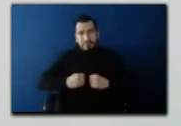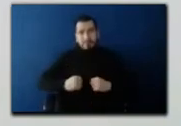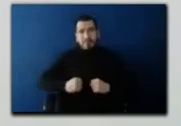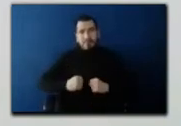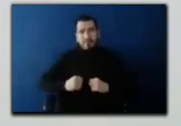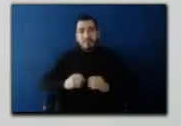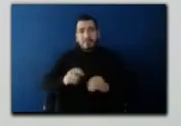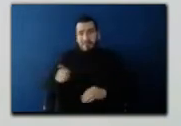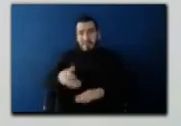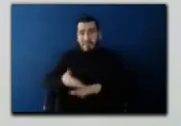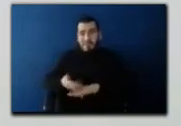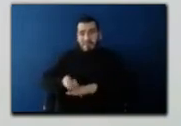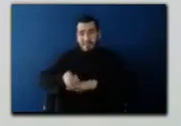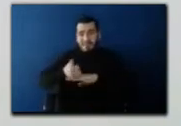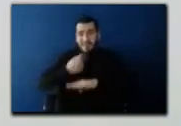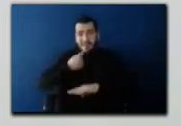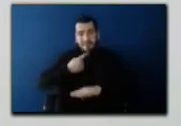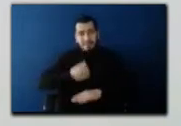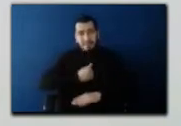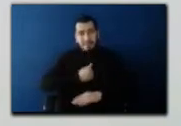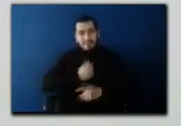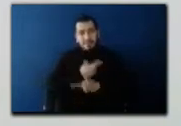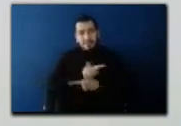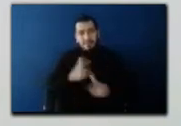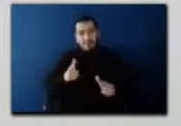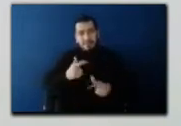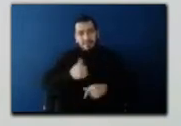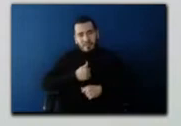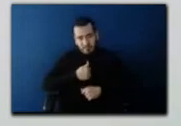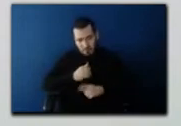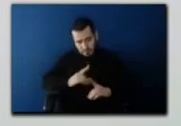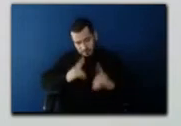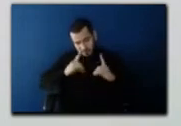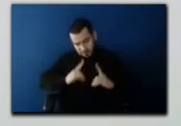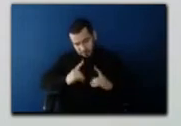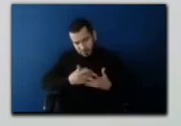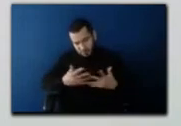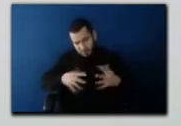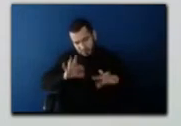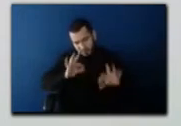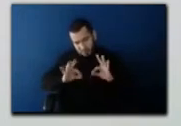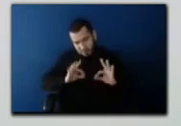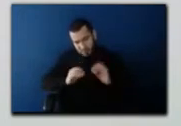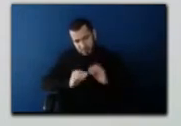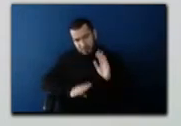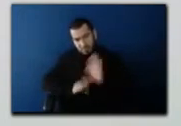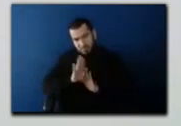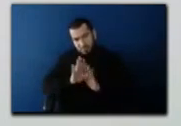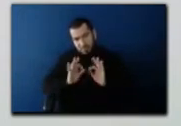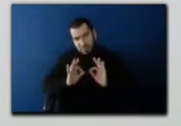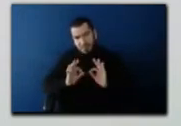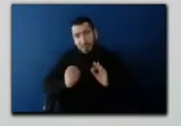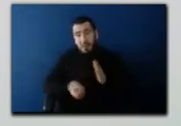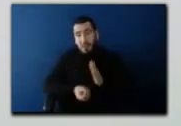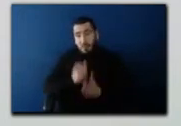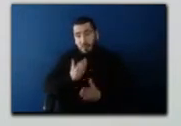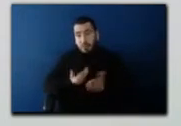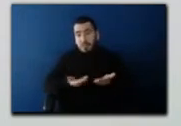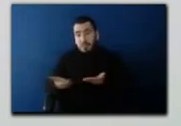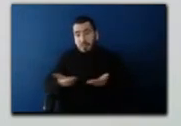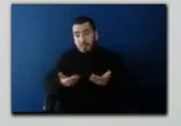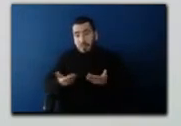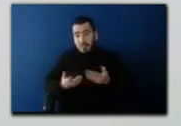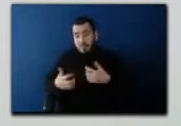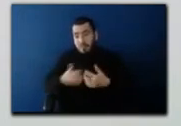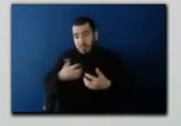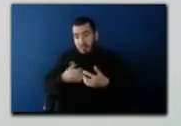nosotros nos dan la libertad y tenemos libertad de escoger, de decidir, de avanzar. Es que eso no es para que tiene productos y servicios en el sistema financiero.